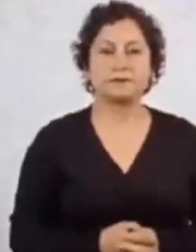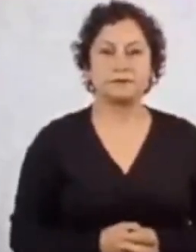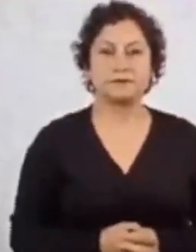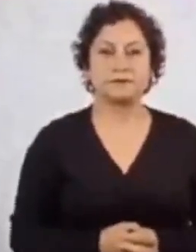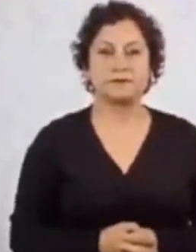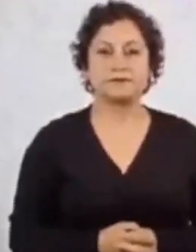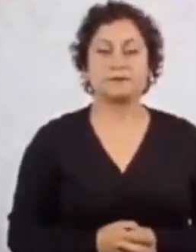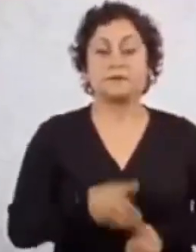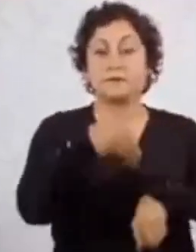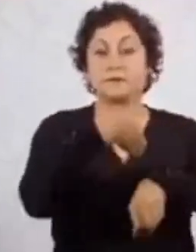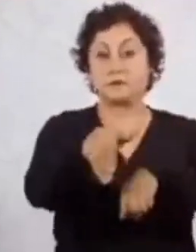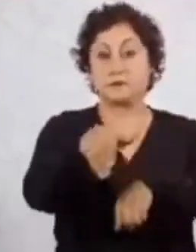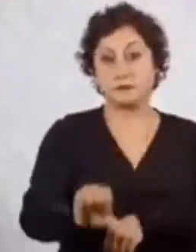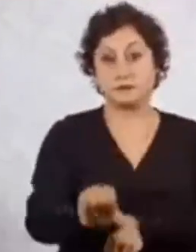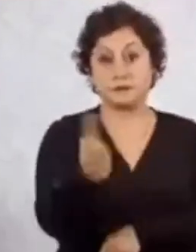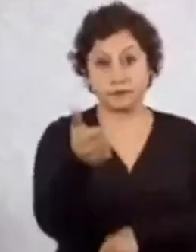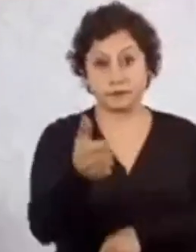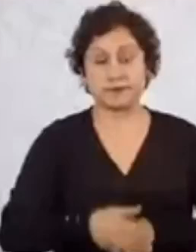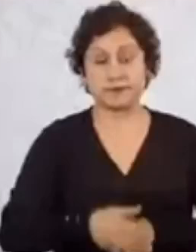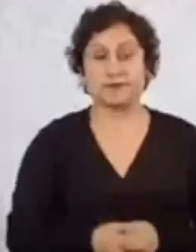preventiva. Yo creo que,